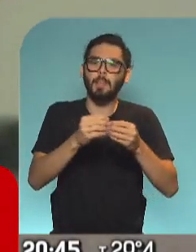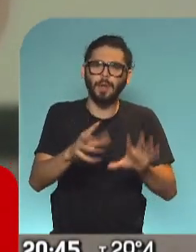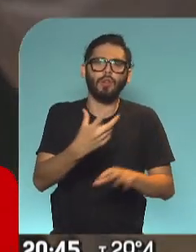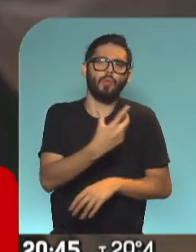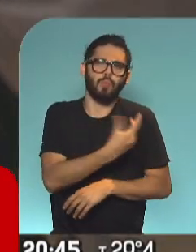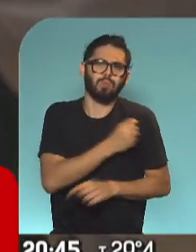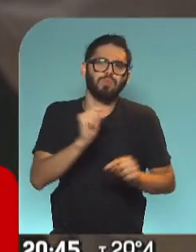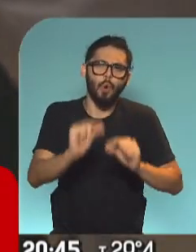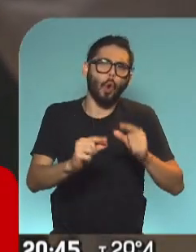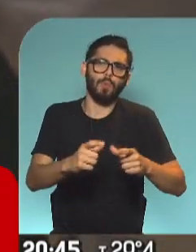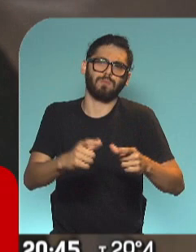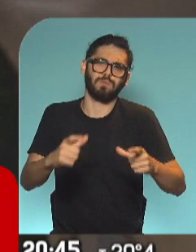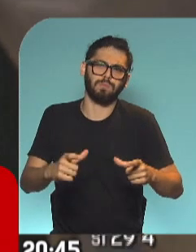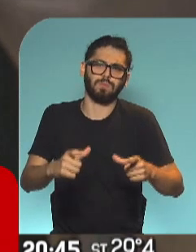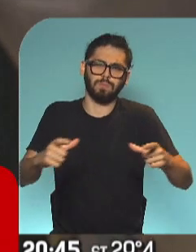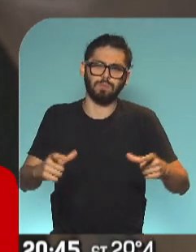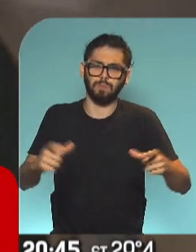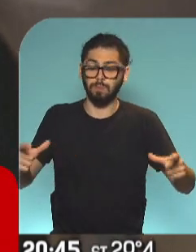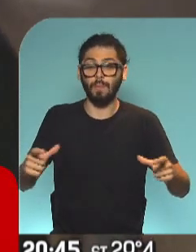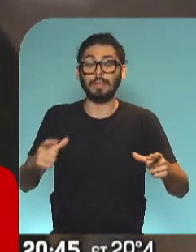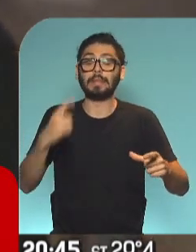las próximas semanas, ayude a dejar